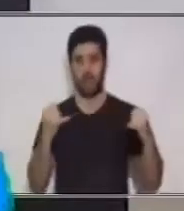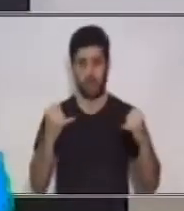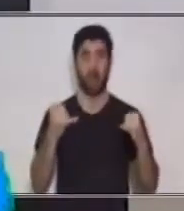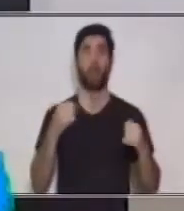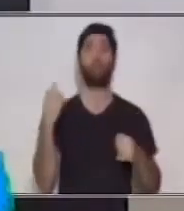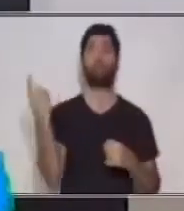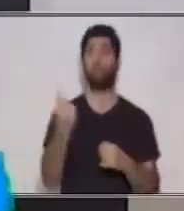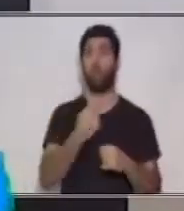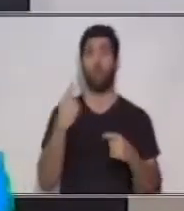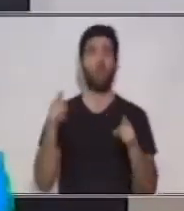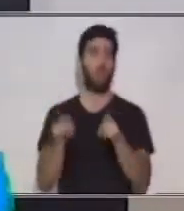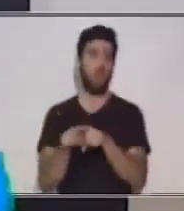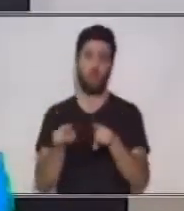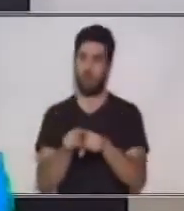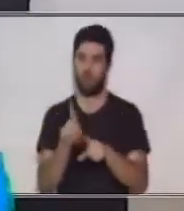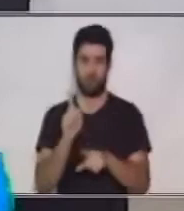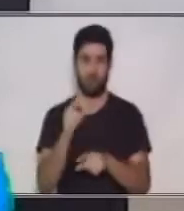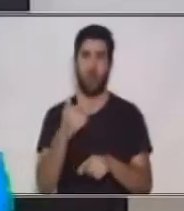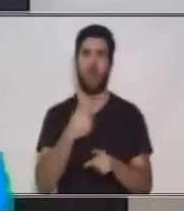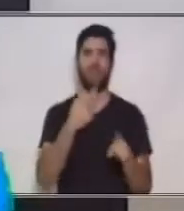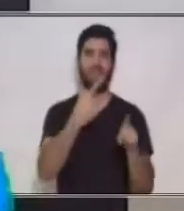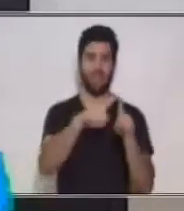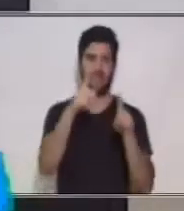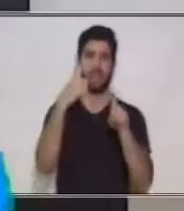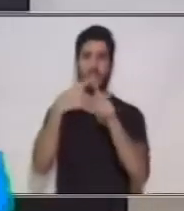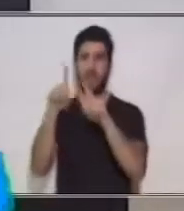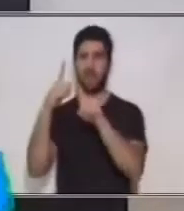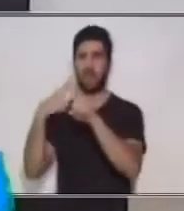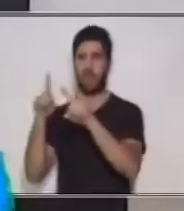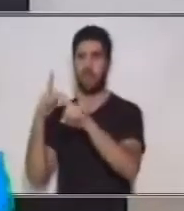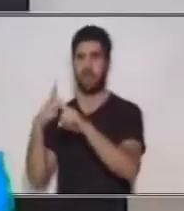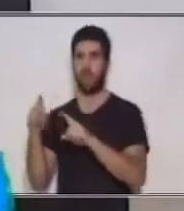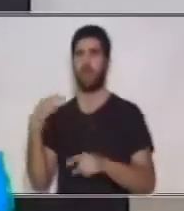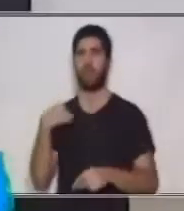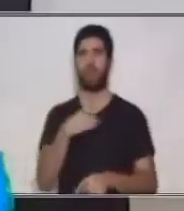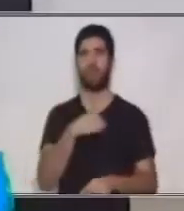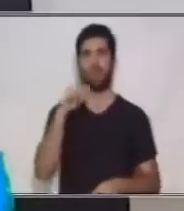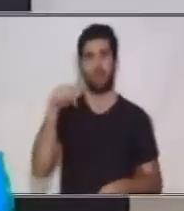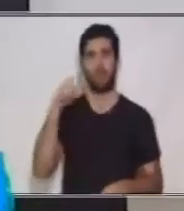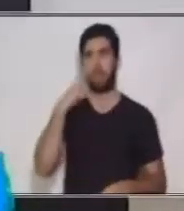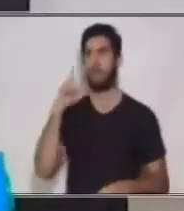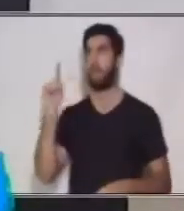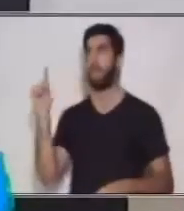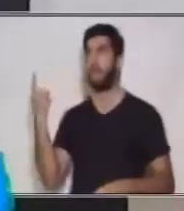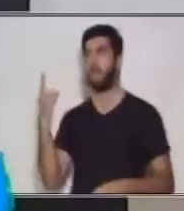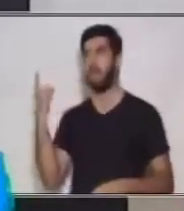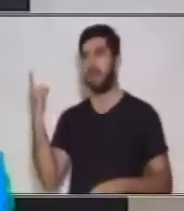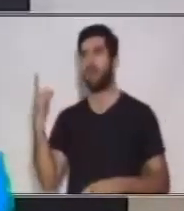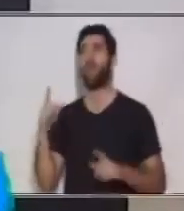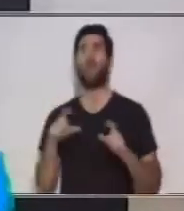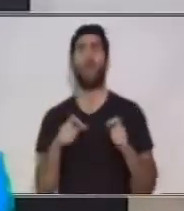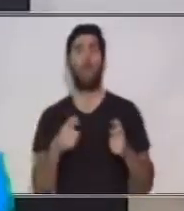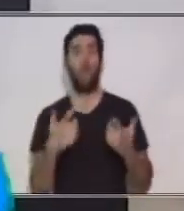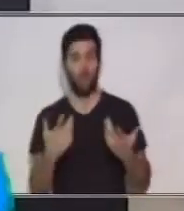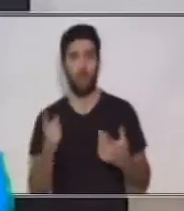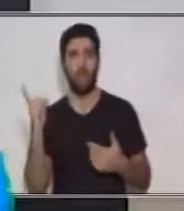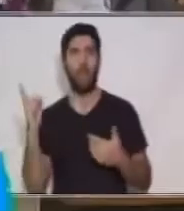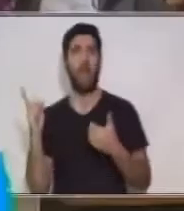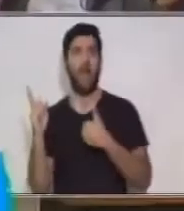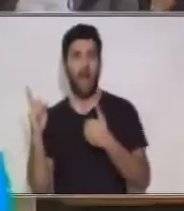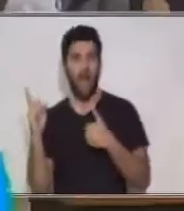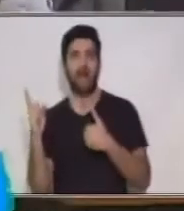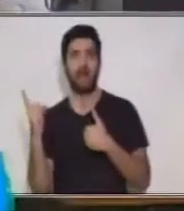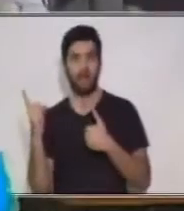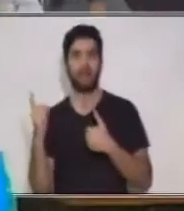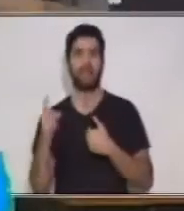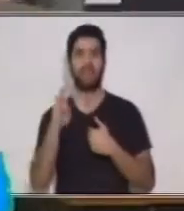iguales. Vamos a observar este primer triángulo que vamos a hacer acá y vamos a comprobar que tengan